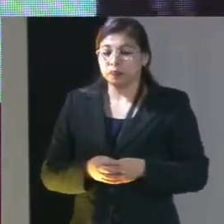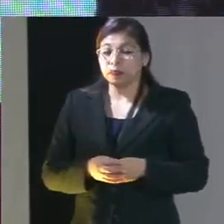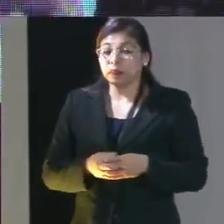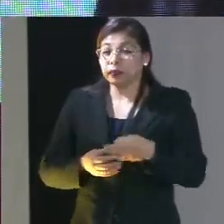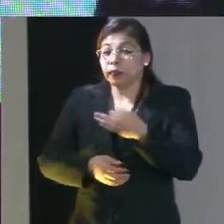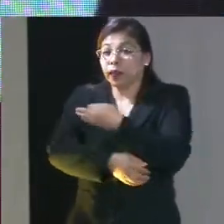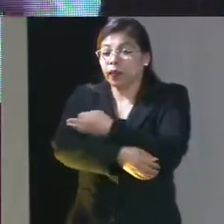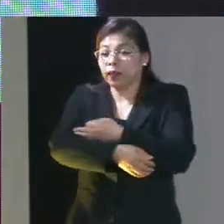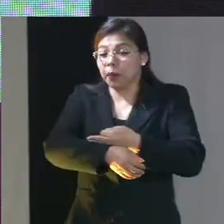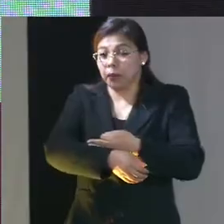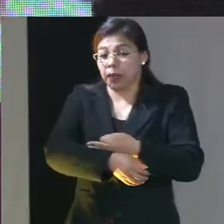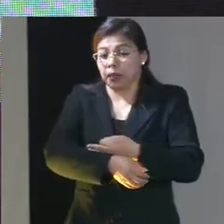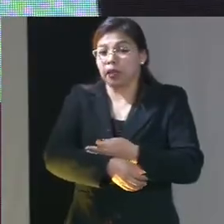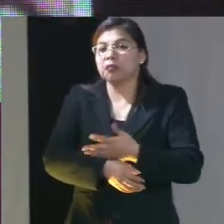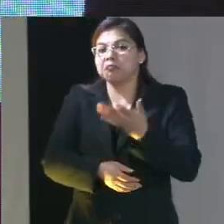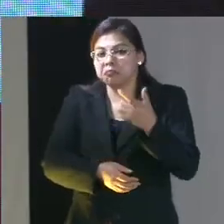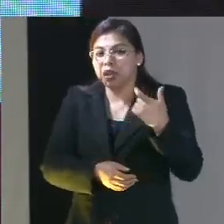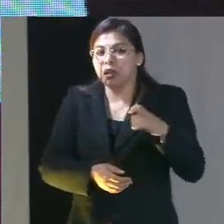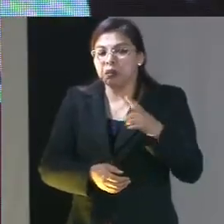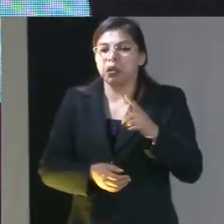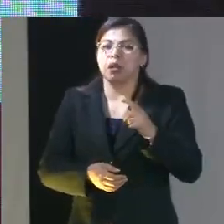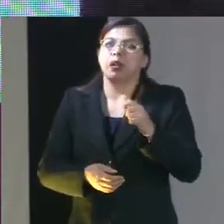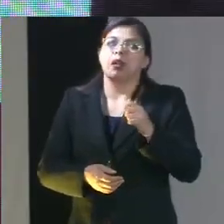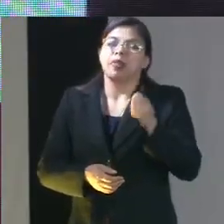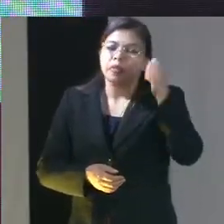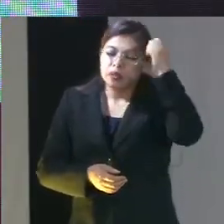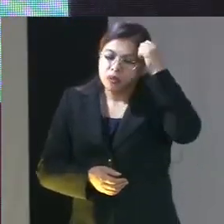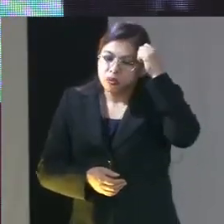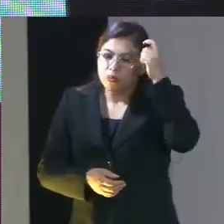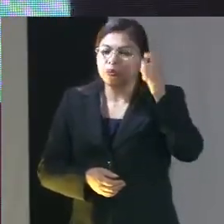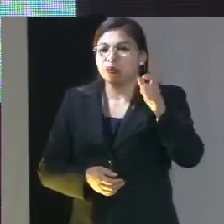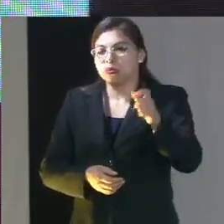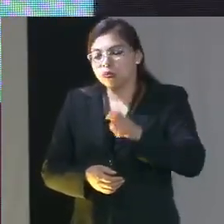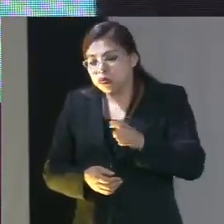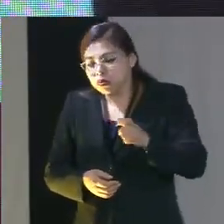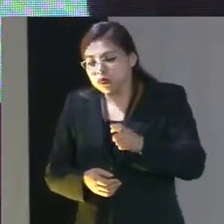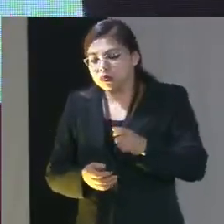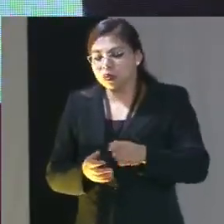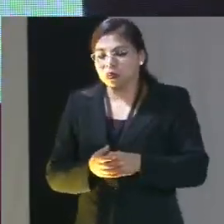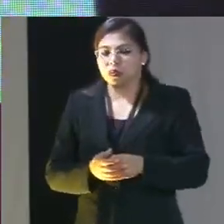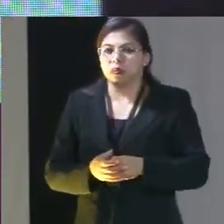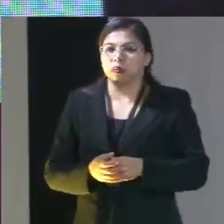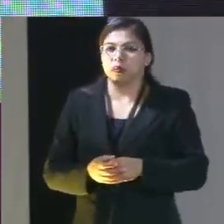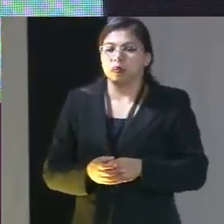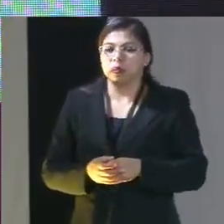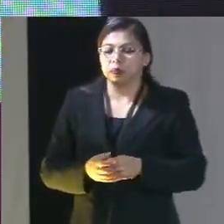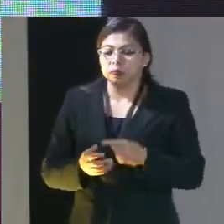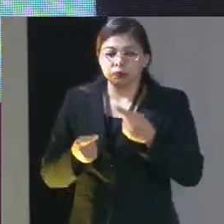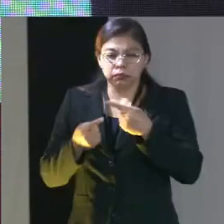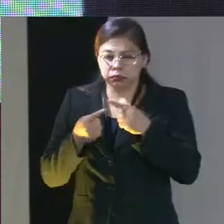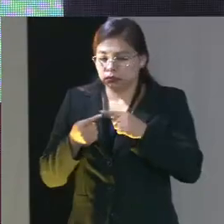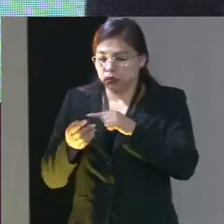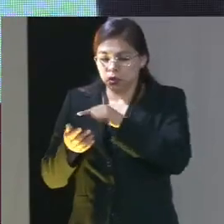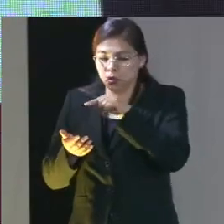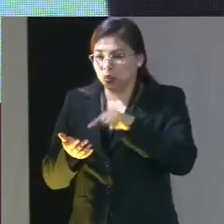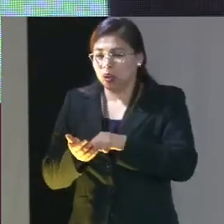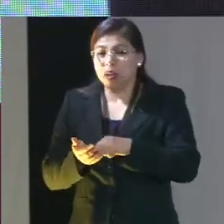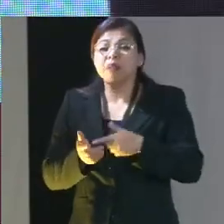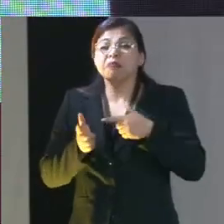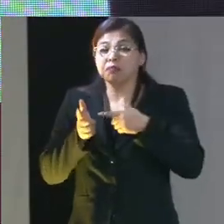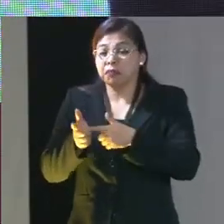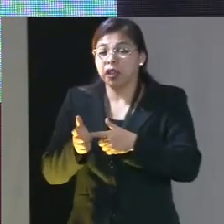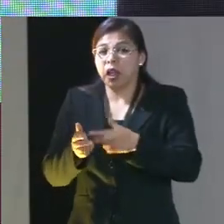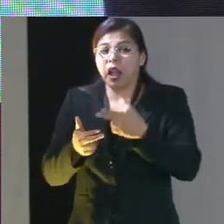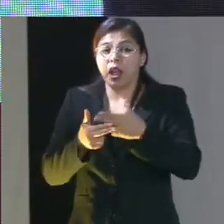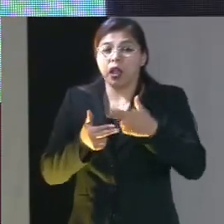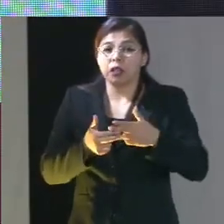las familias dominantes de Tlaxcala, de Texcoco, de Xochimilco, de Huejotzingo, siguieron siéndolo hasta el